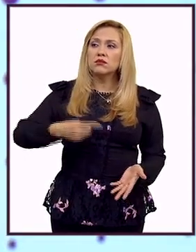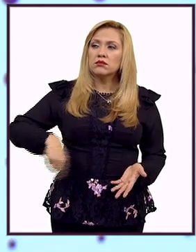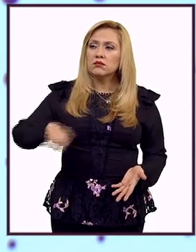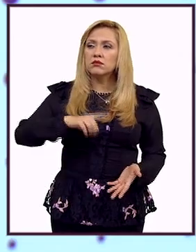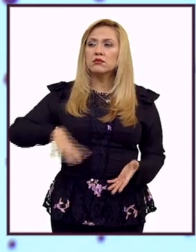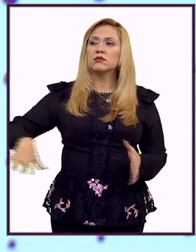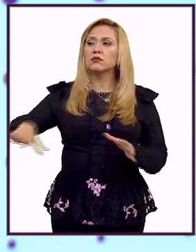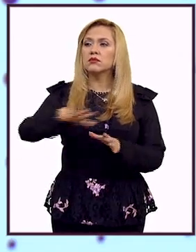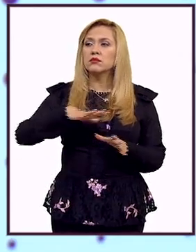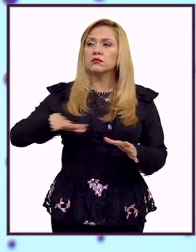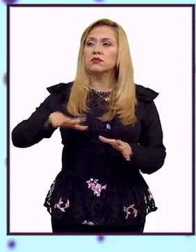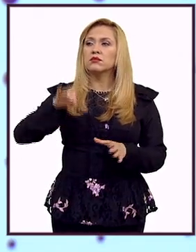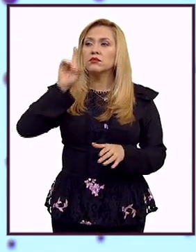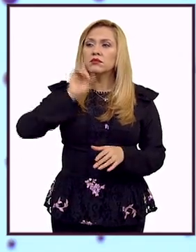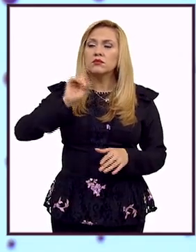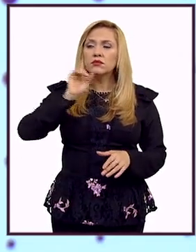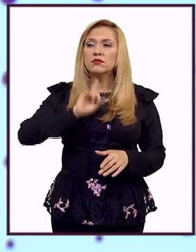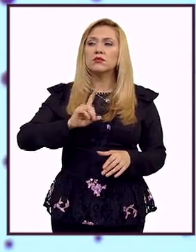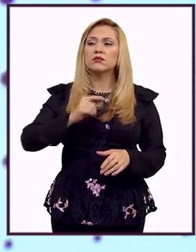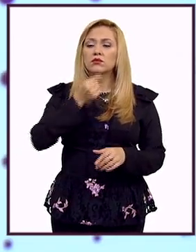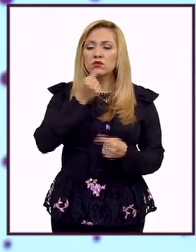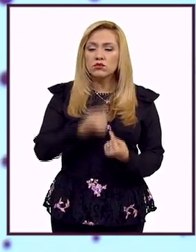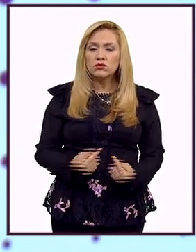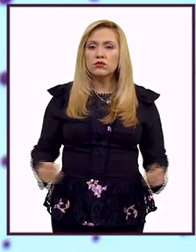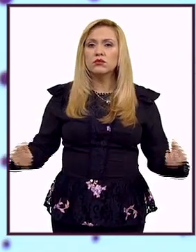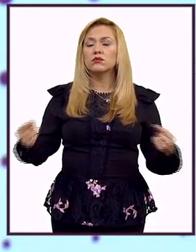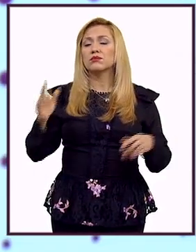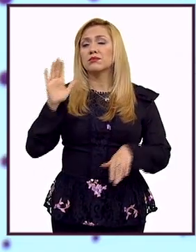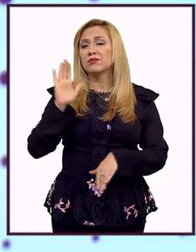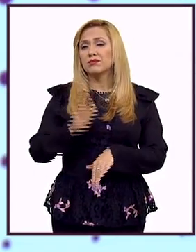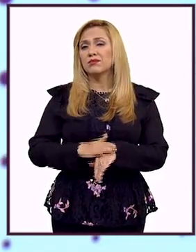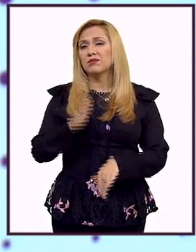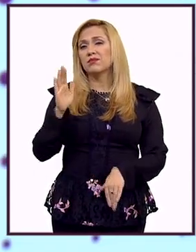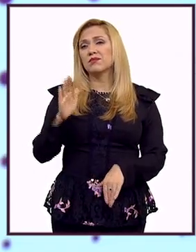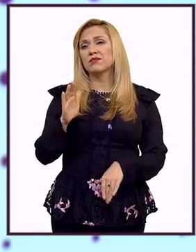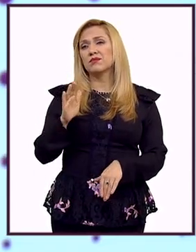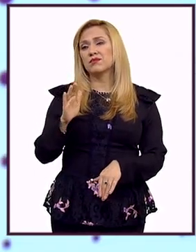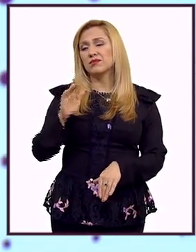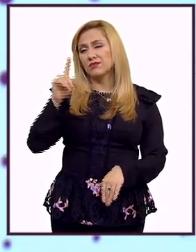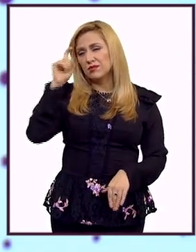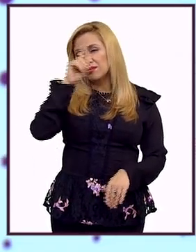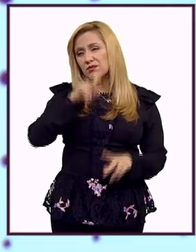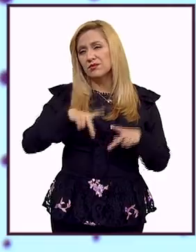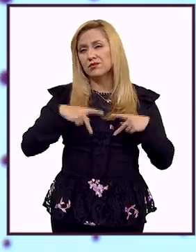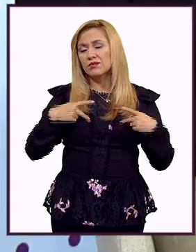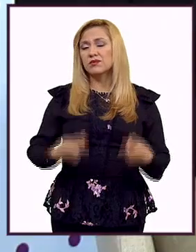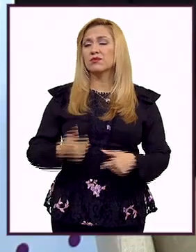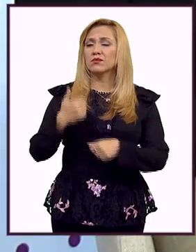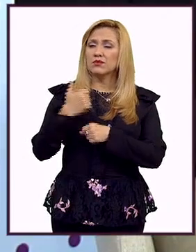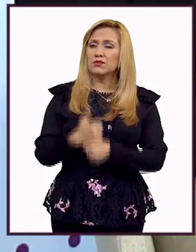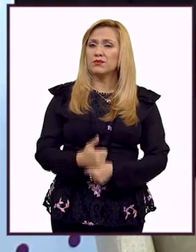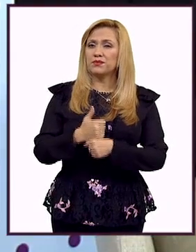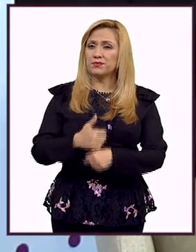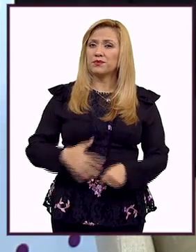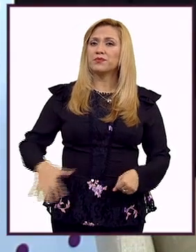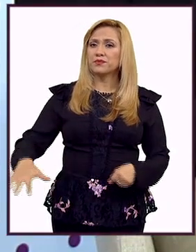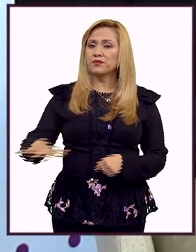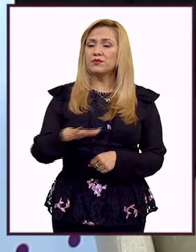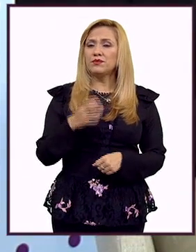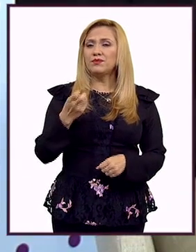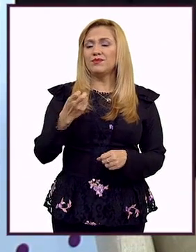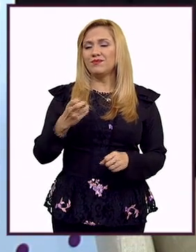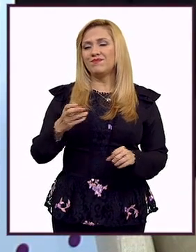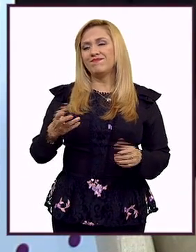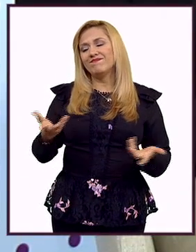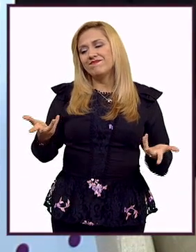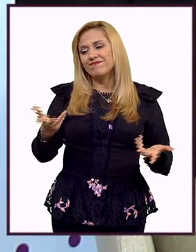la población desplazada, las mujeres desplazadas y los niños son las poblaciones, digamos, como los más vulnerables de los vulnerables, precisamente por esas